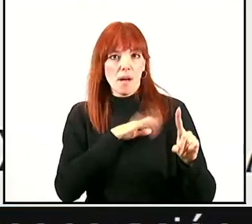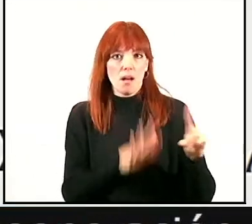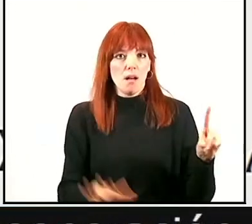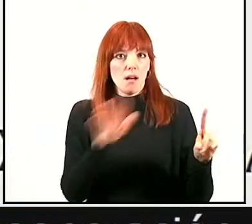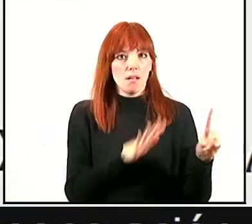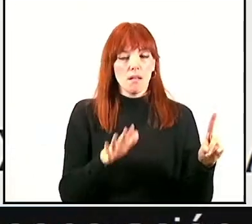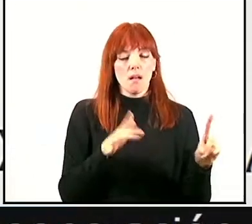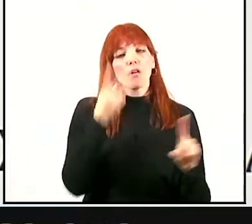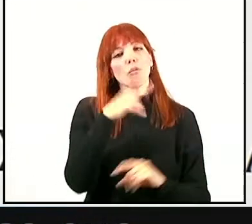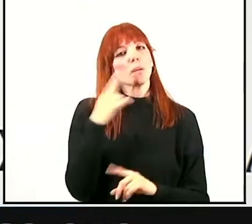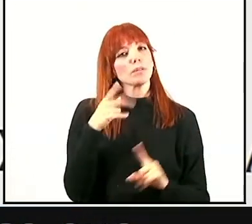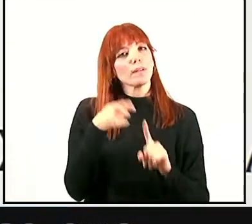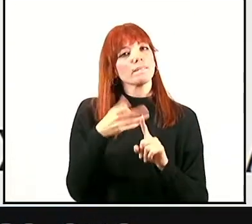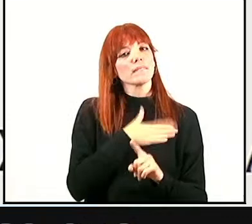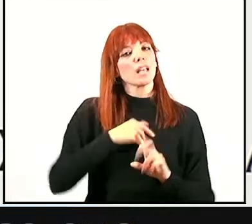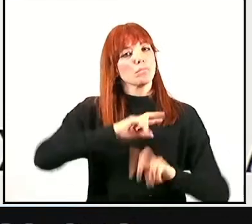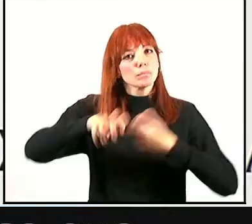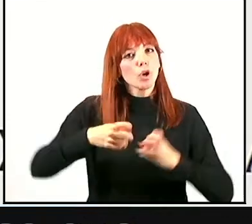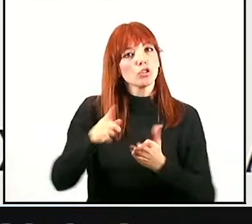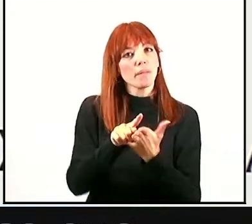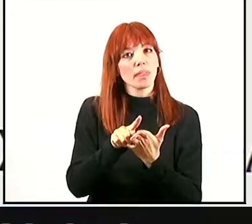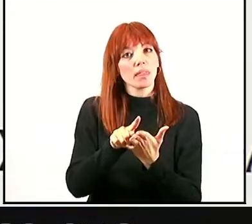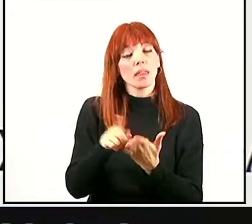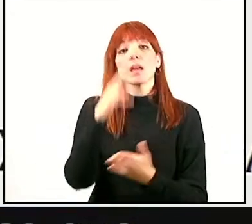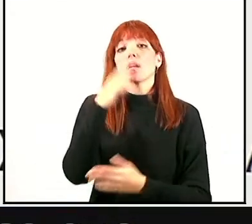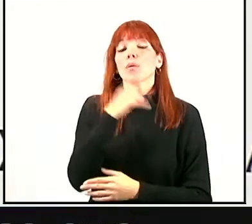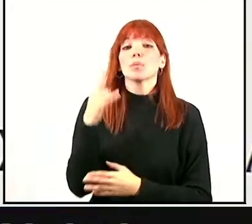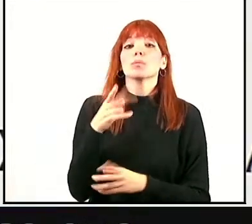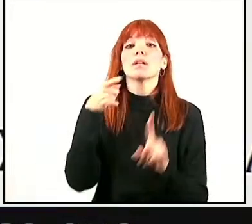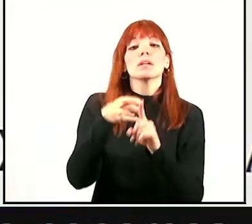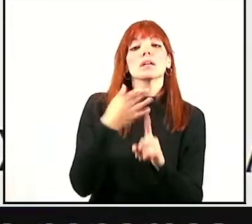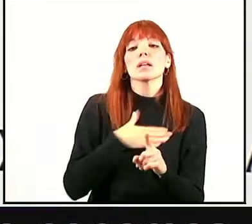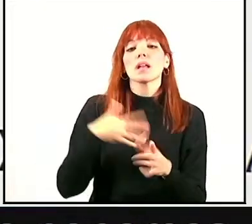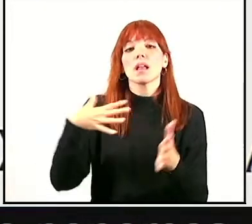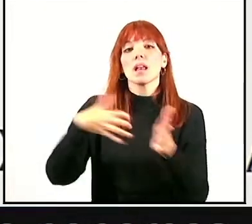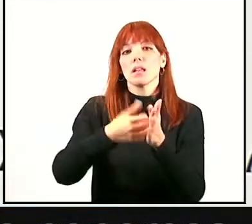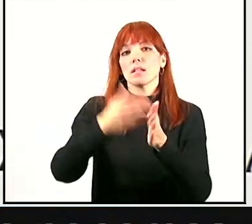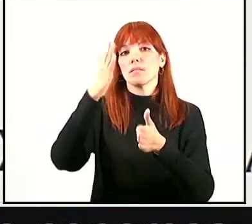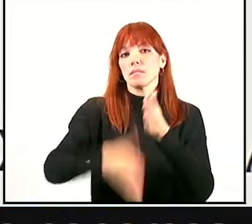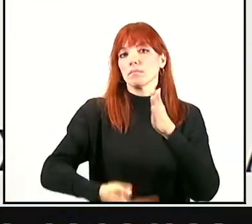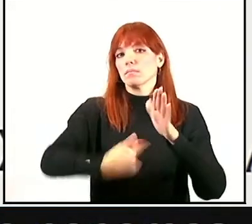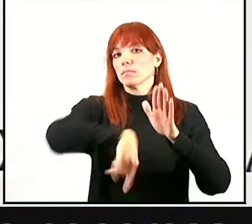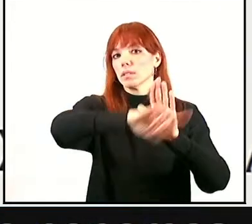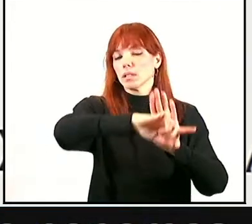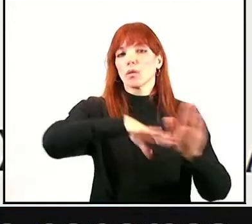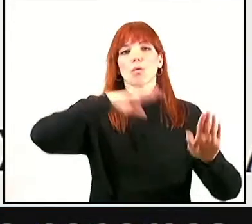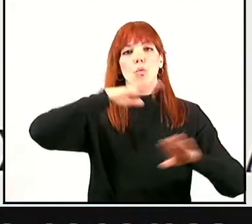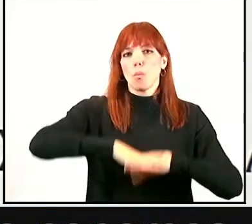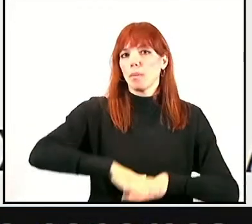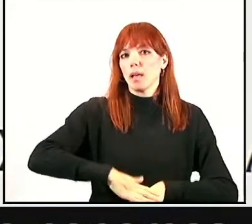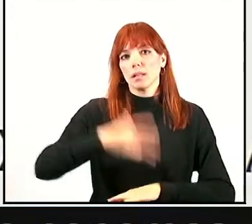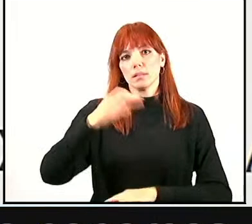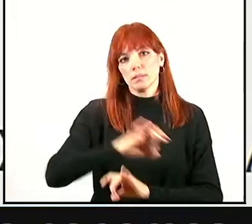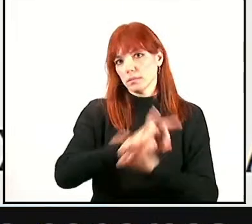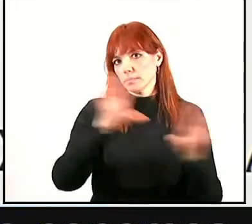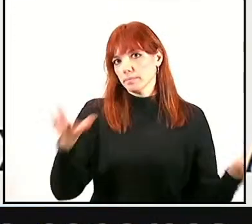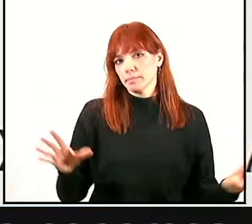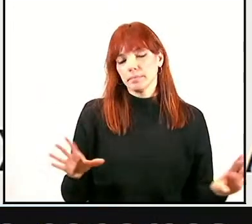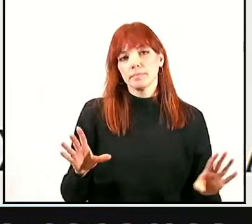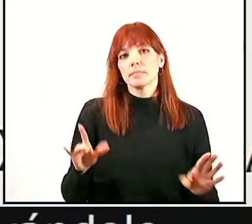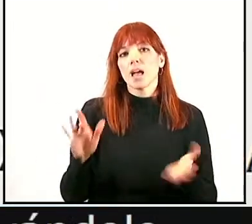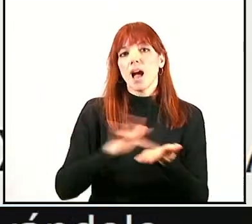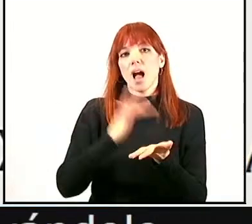queremos reafirmar y un compromiso que le ponemos una limitación de cumplimiento en la ley, llevándolo, como no podía ser de otra manera, a la